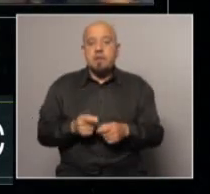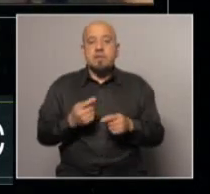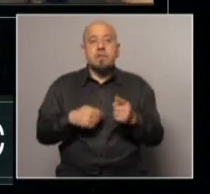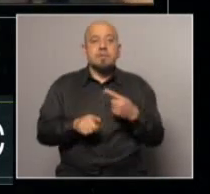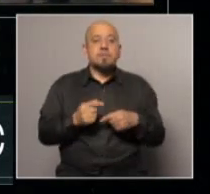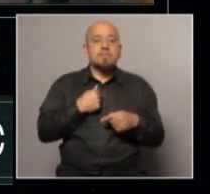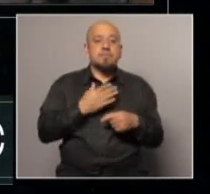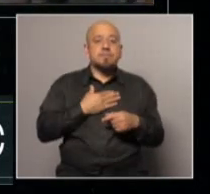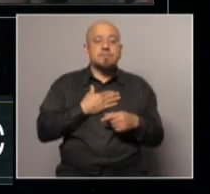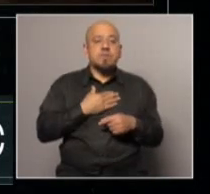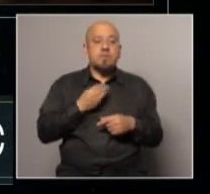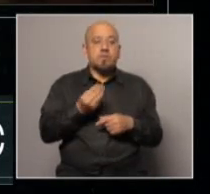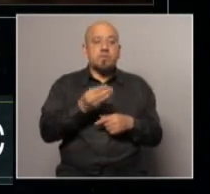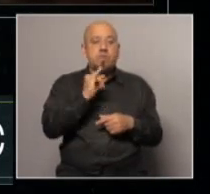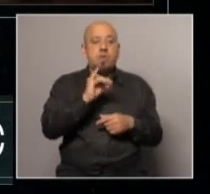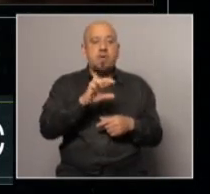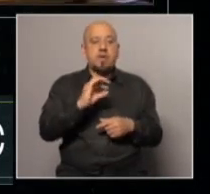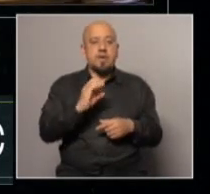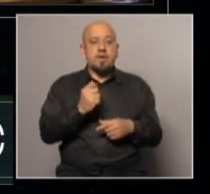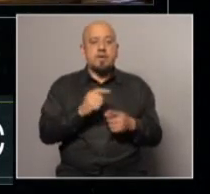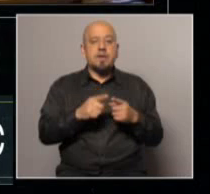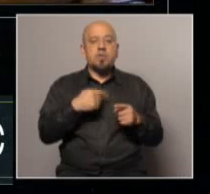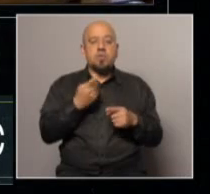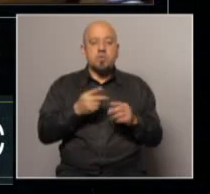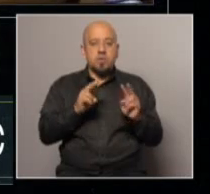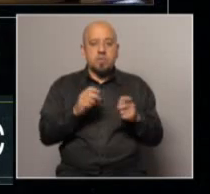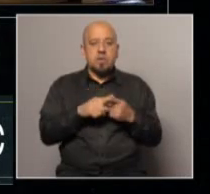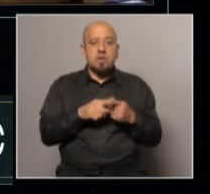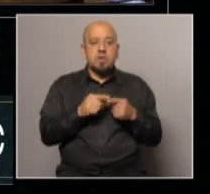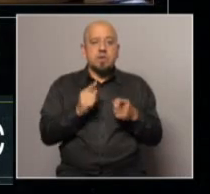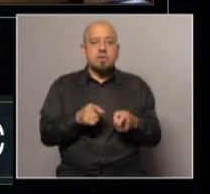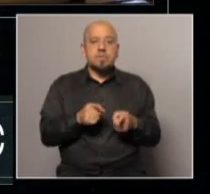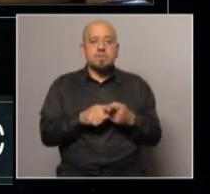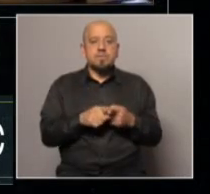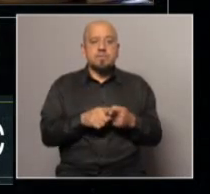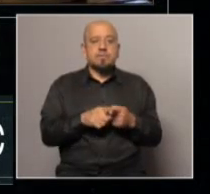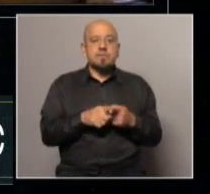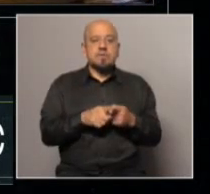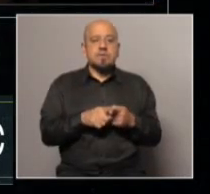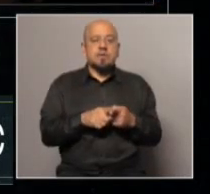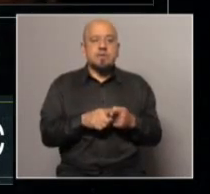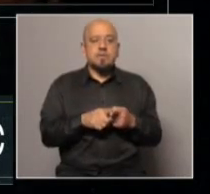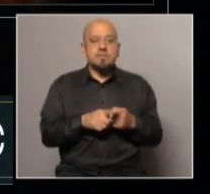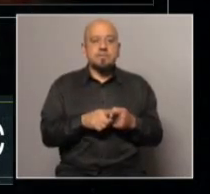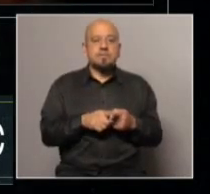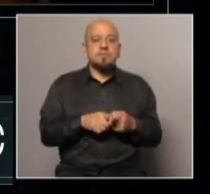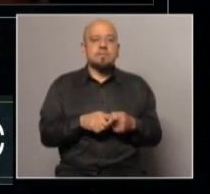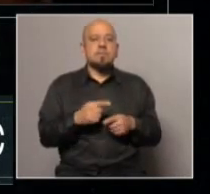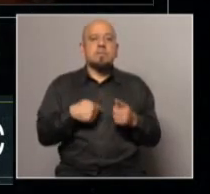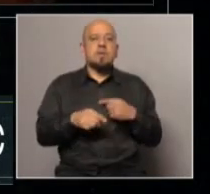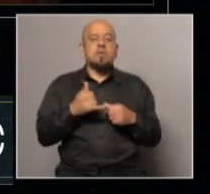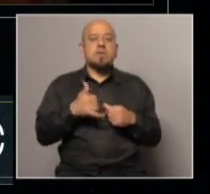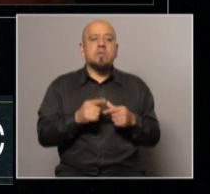tarde la Junta Directiva de IRCA, hemos estado resolviendo otros asuntos y este lo hemos postergado, pero tenemos en